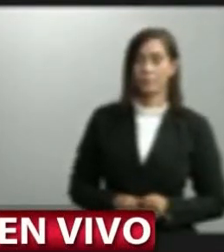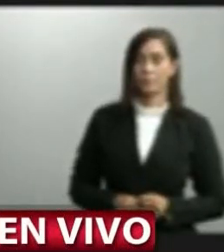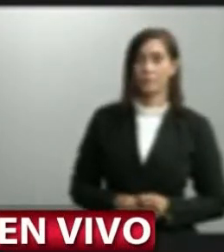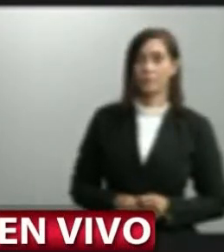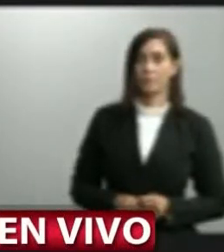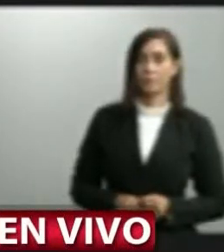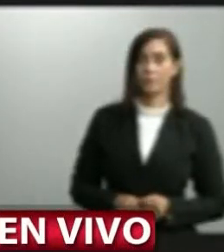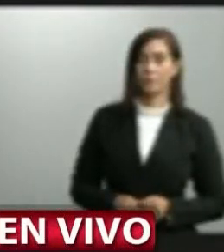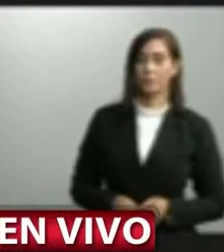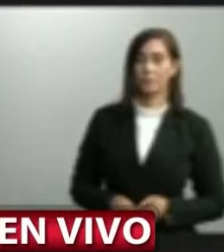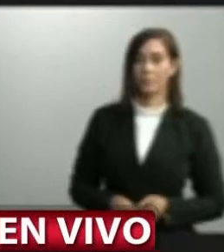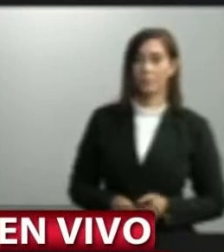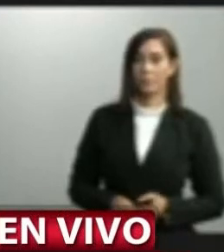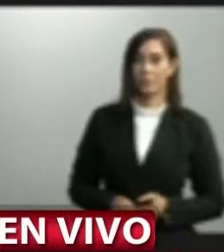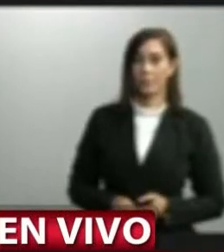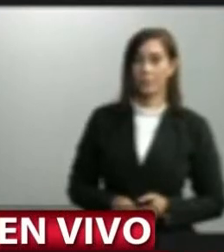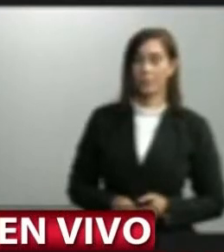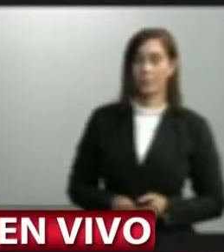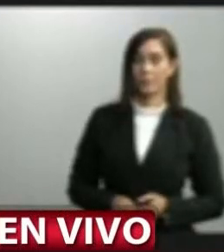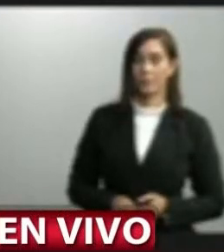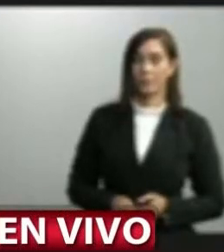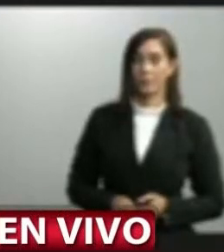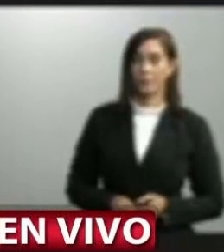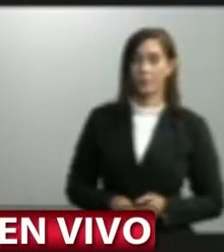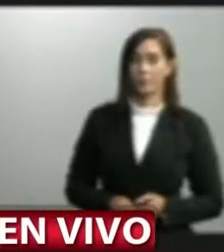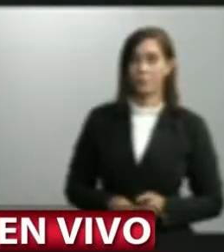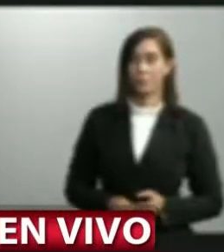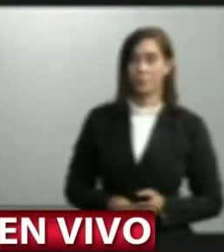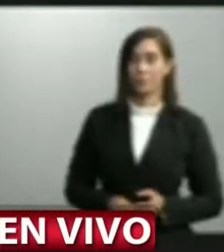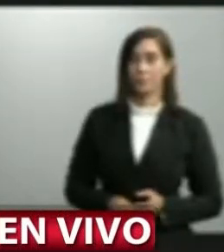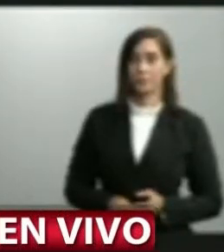¿Me escuchaste, Yulisa? Hola, dame un momentico, por favor.